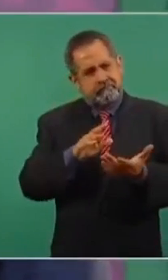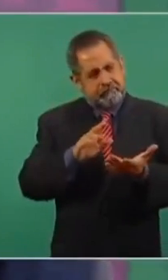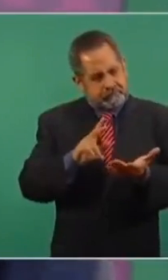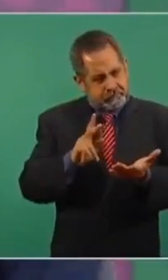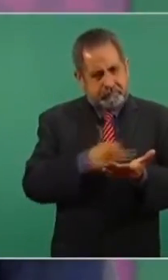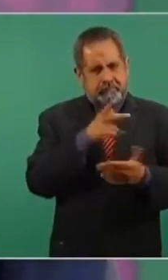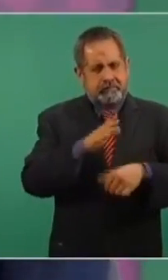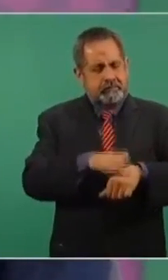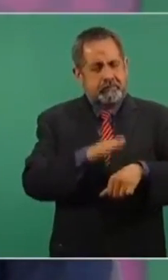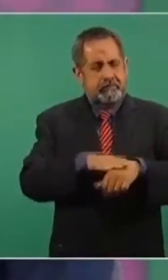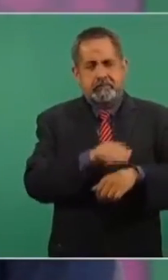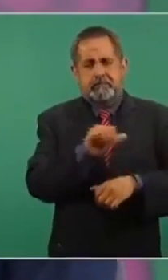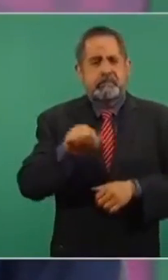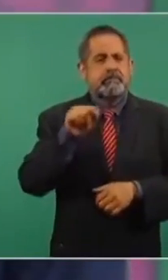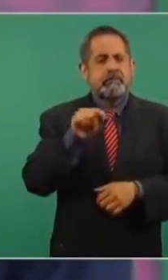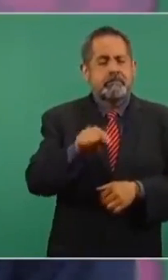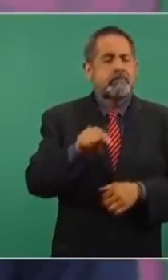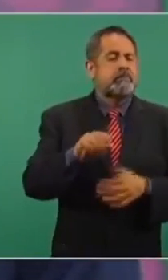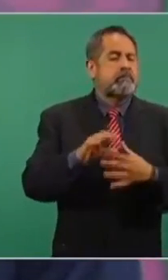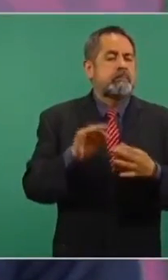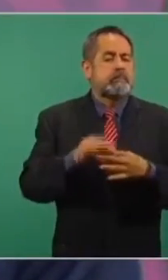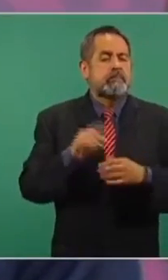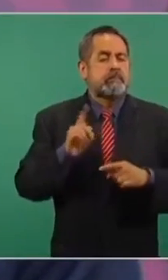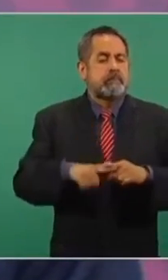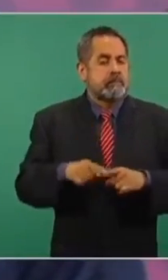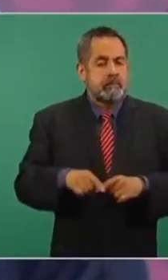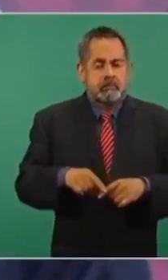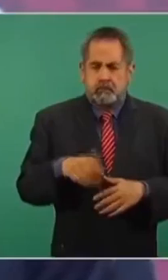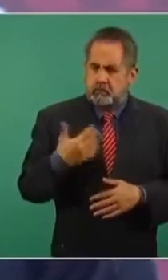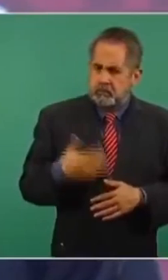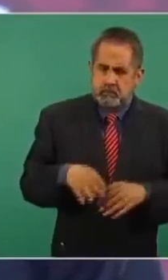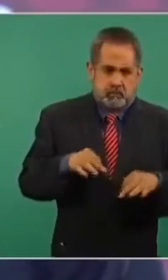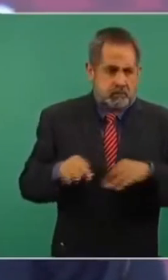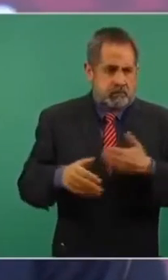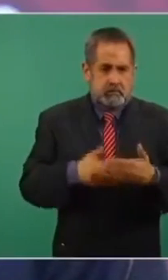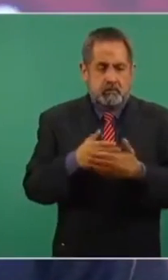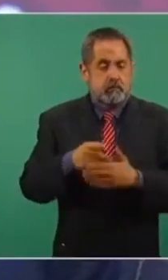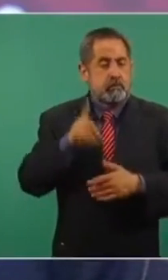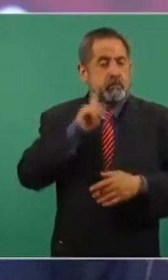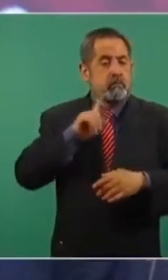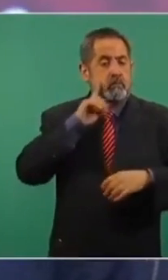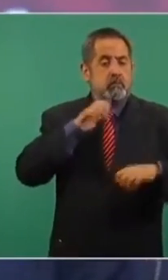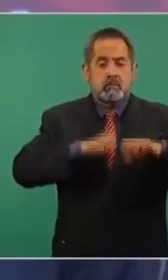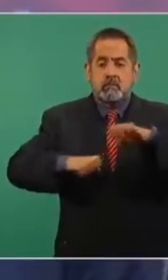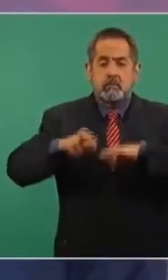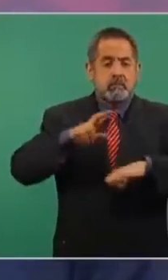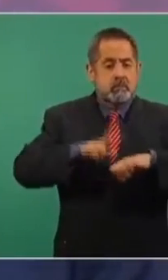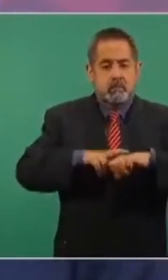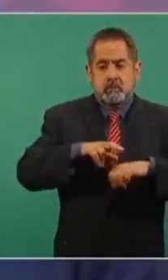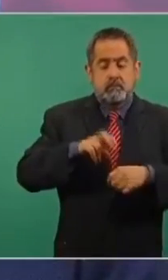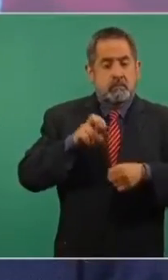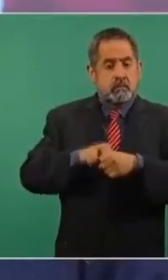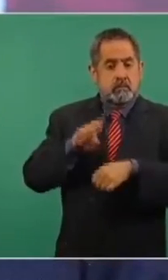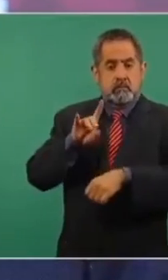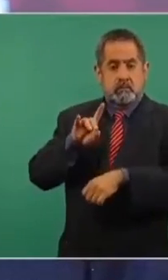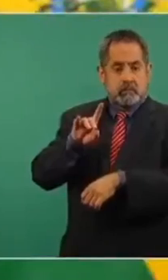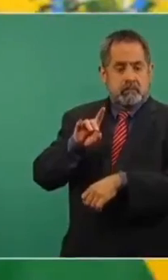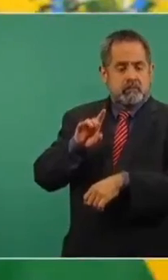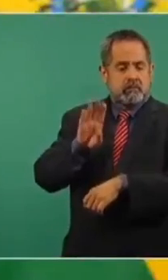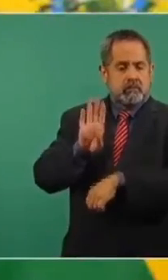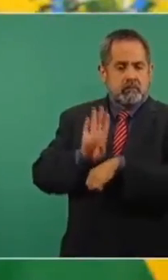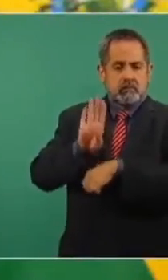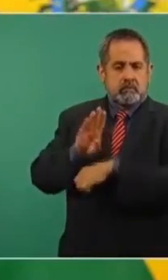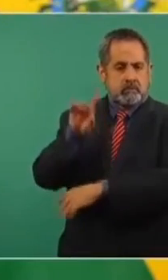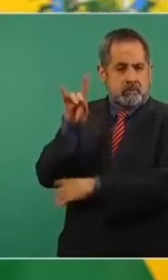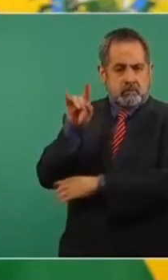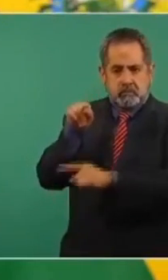volver a destacar la labor de nuestra embajadora en Bolivia, que